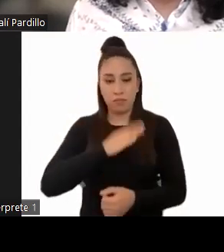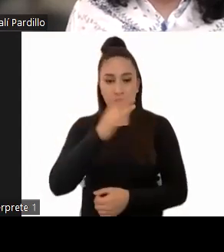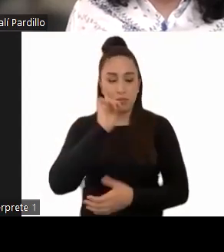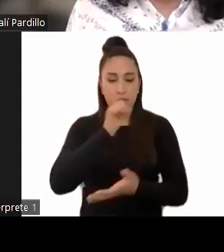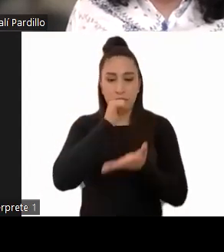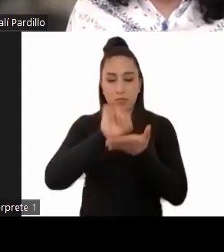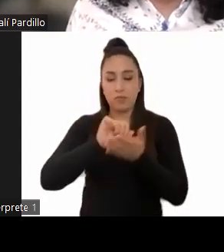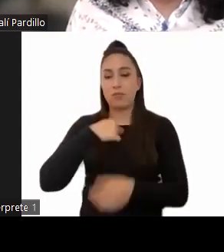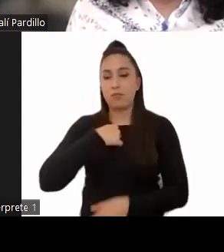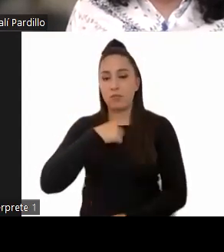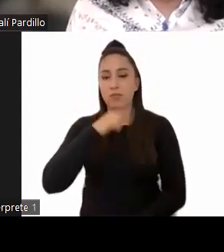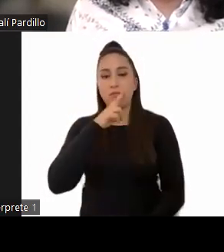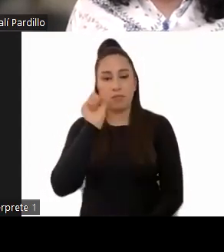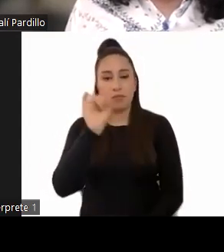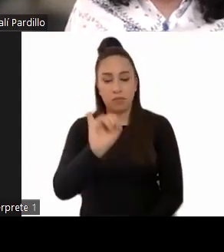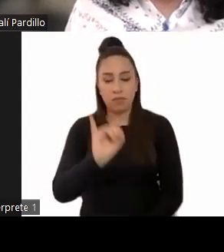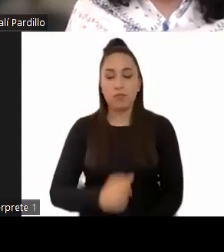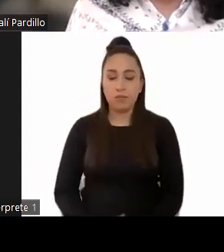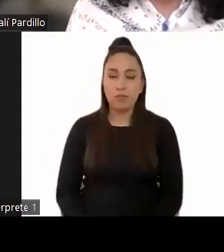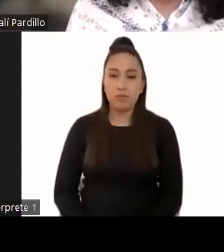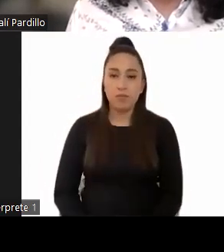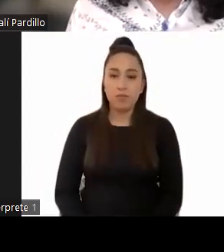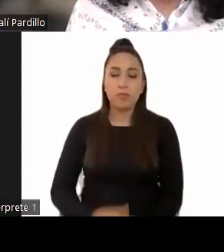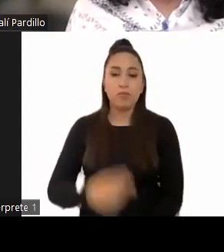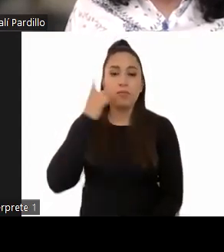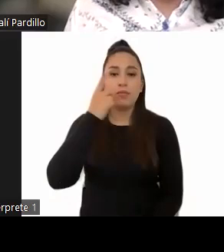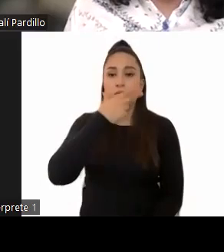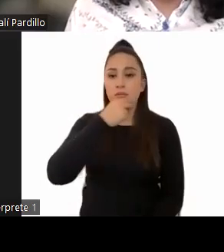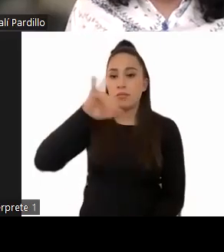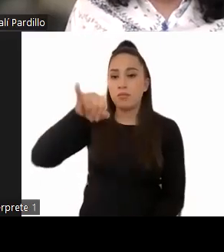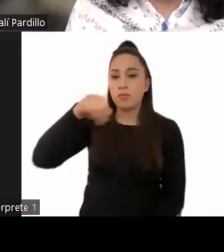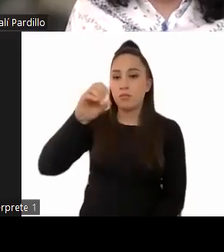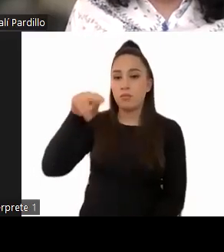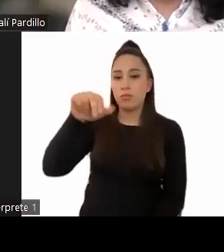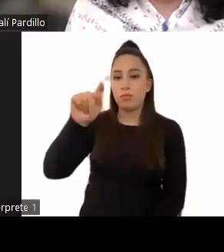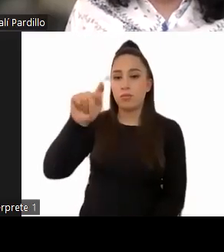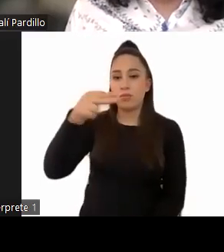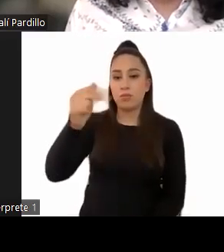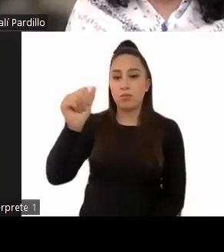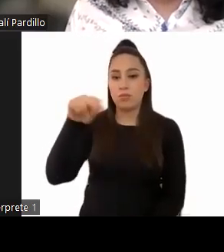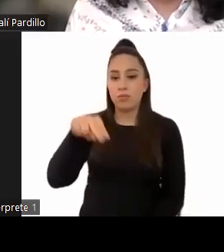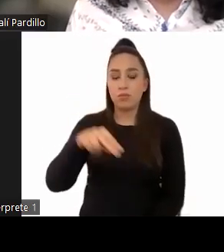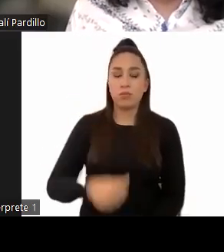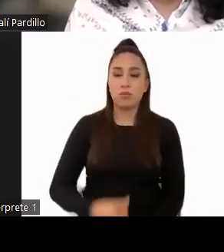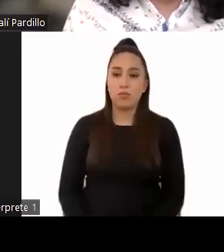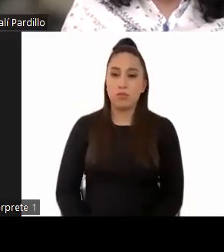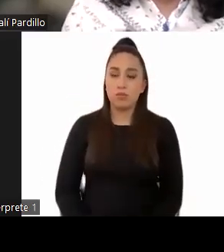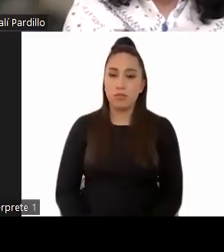es a favor. Diputado Jonathan Colmenares Rentería.